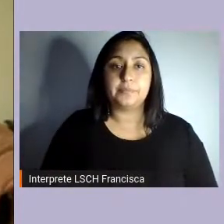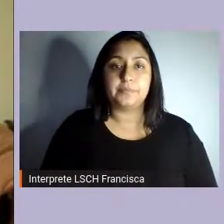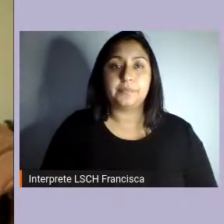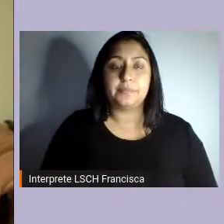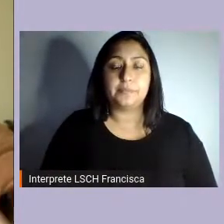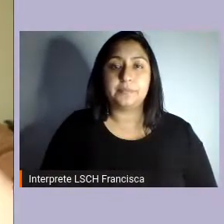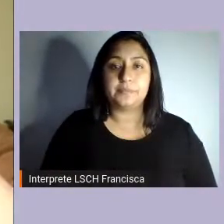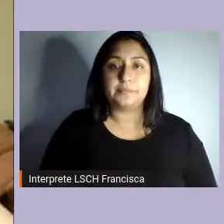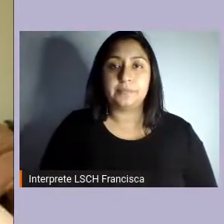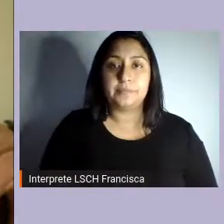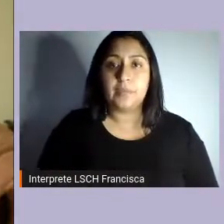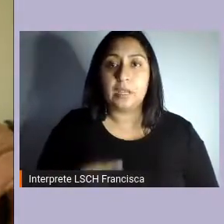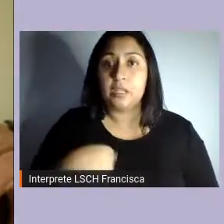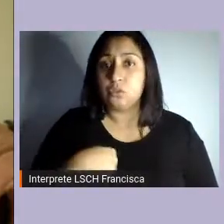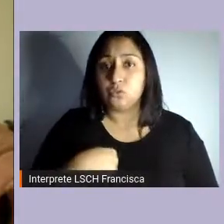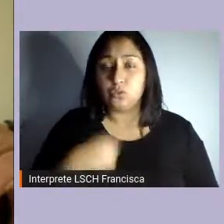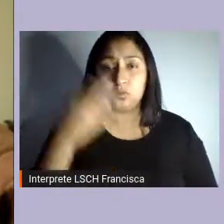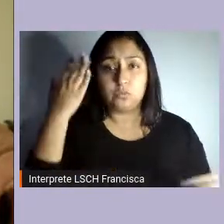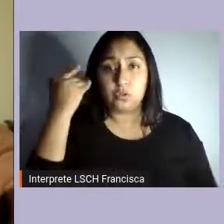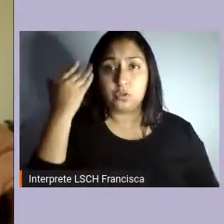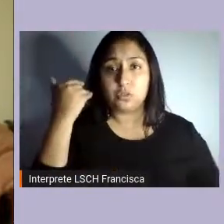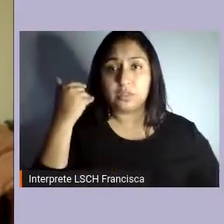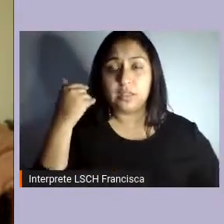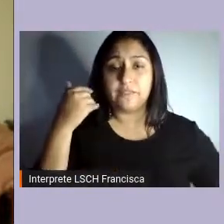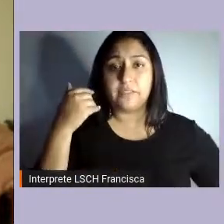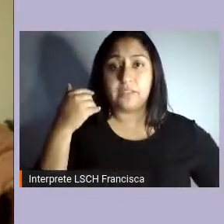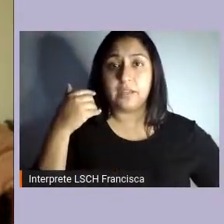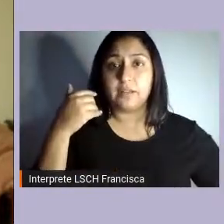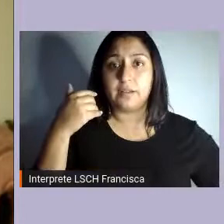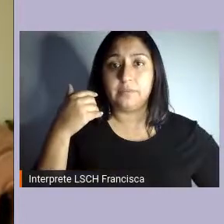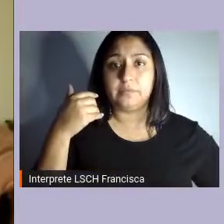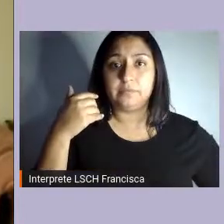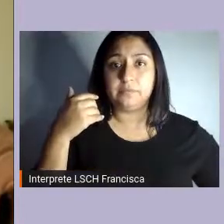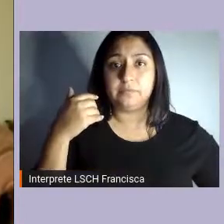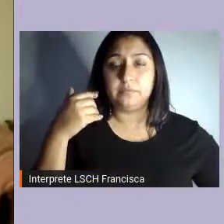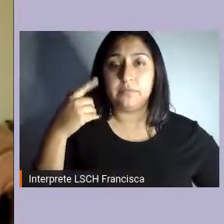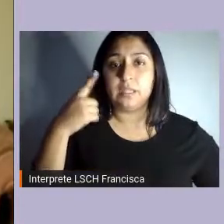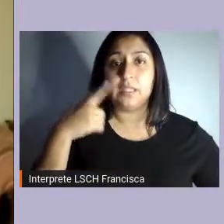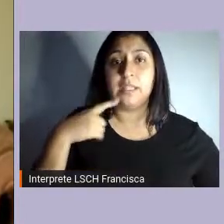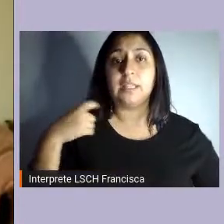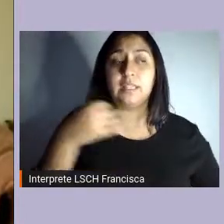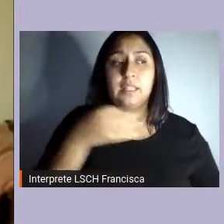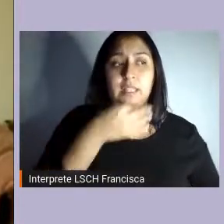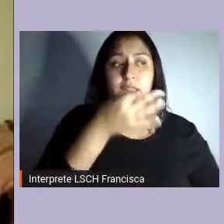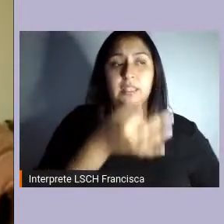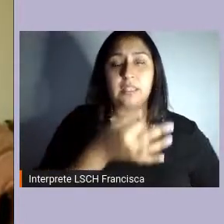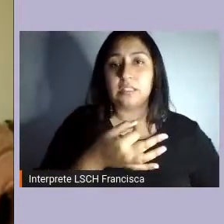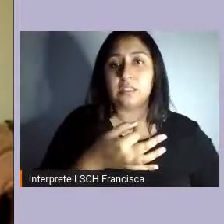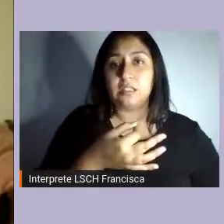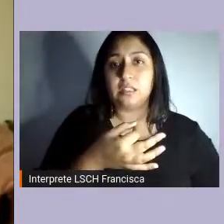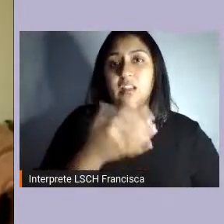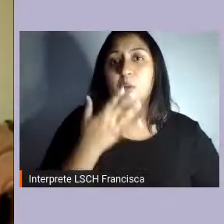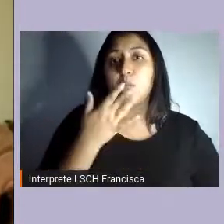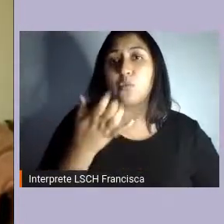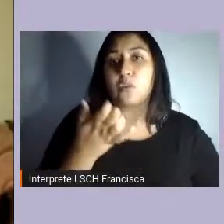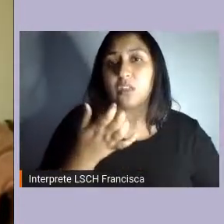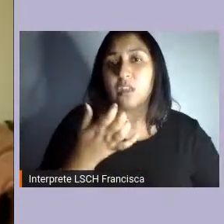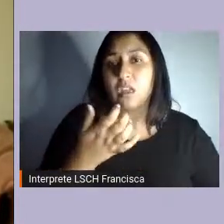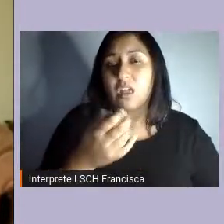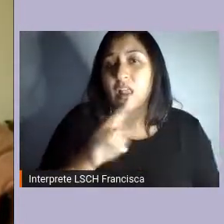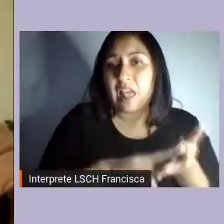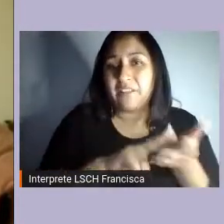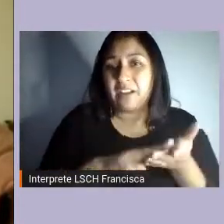en donde yo no sabía mucho qué decirle, porque cualquier cosa era bastante superflua al lado de las vidas que ellos